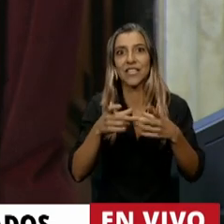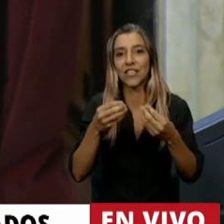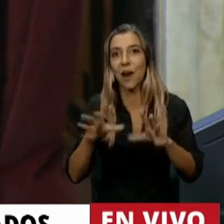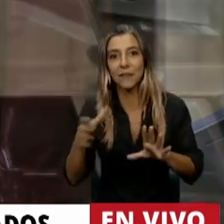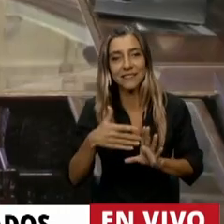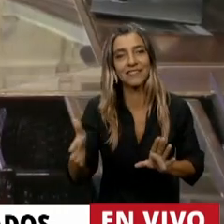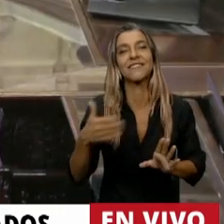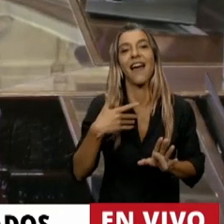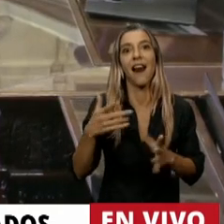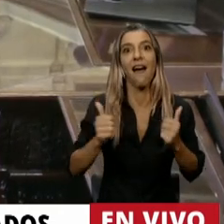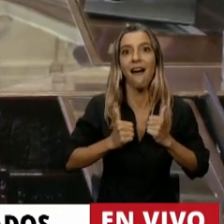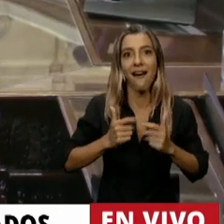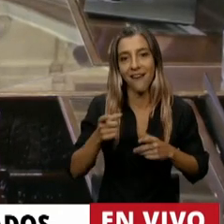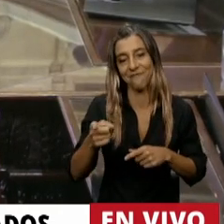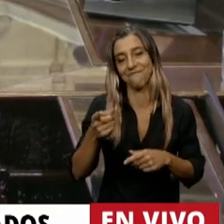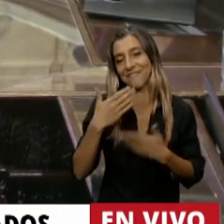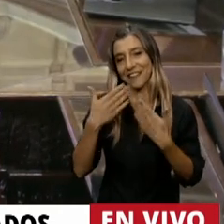diputado González.